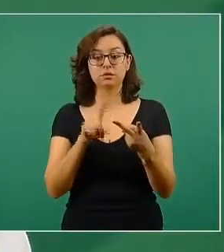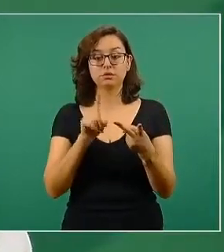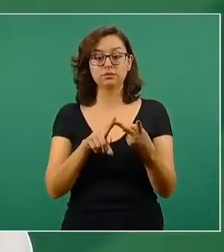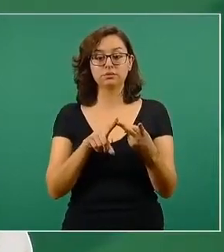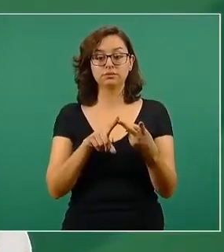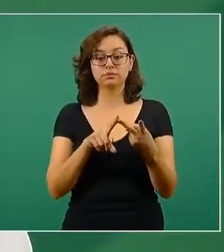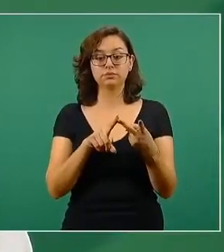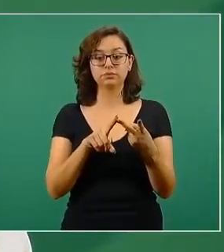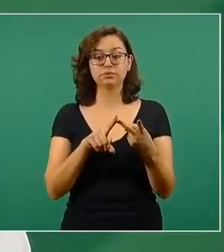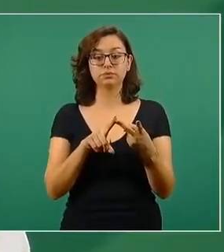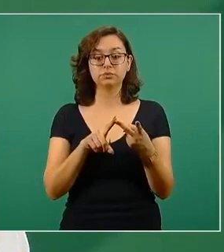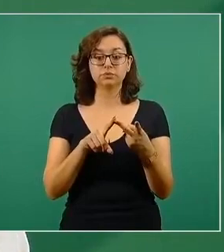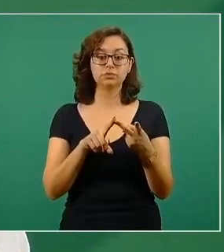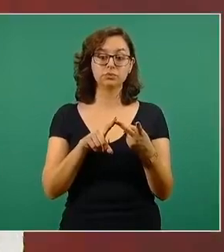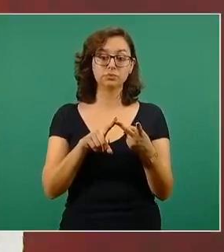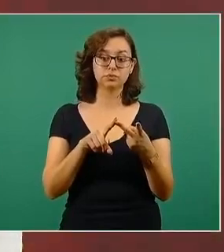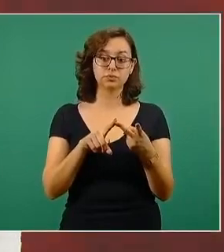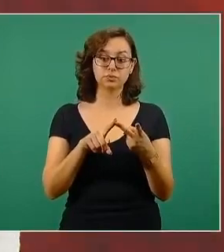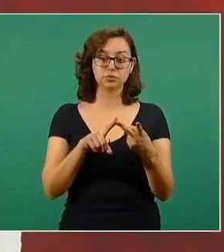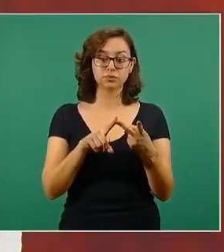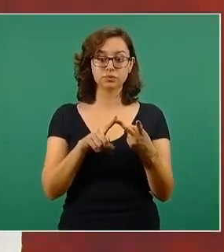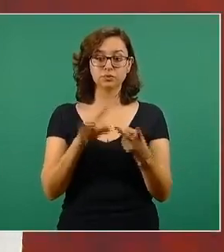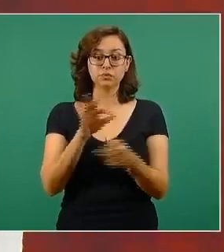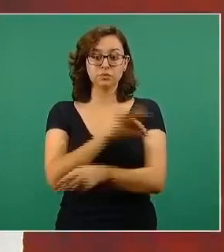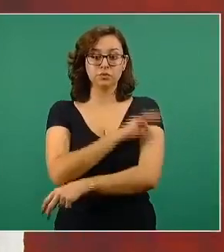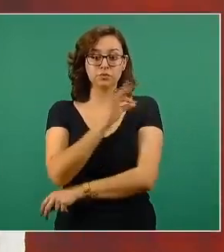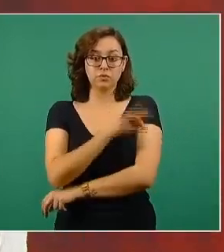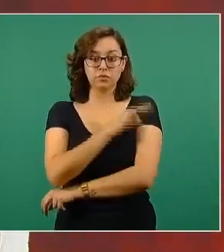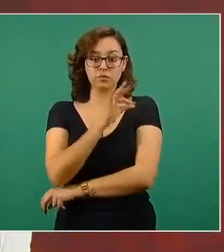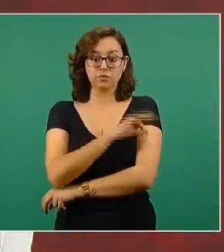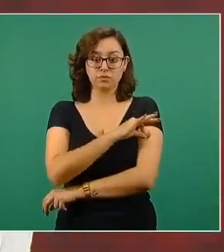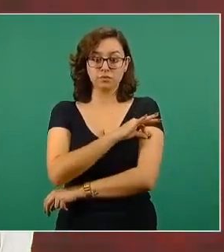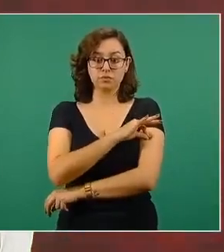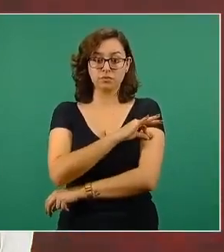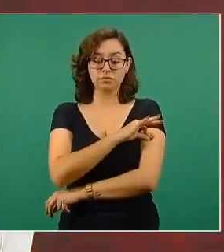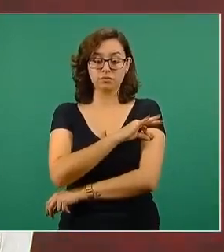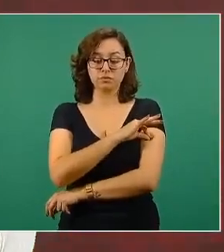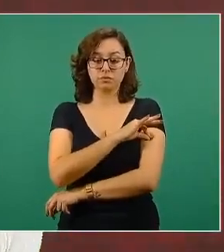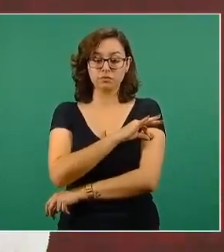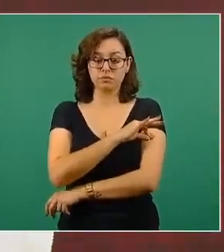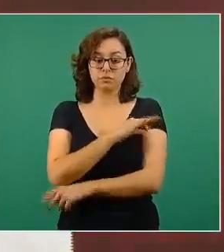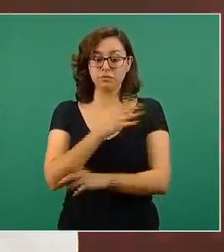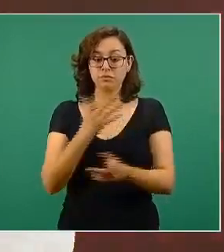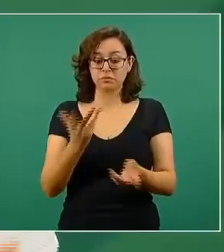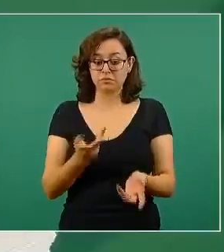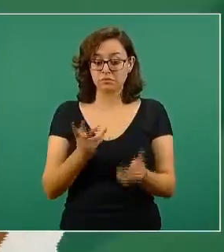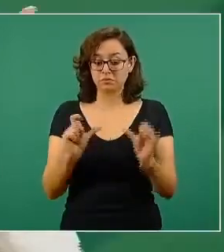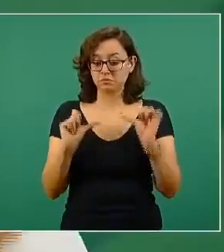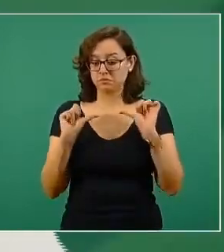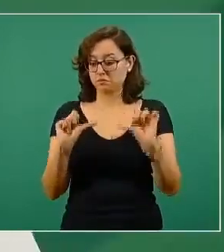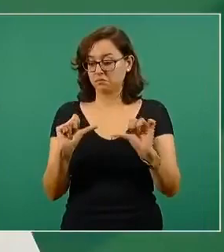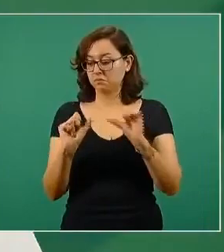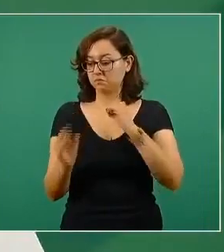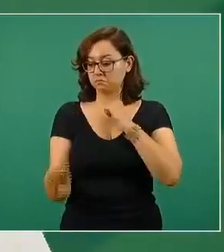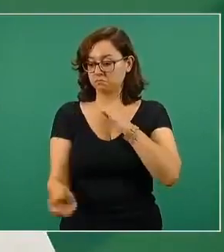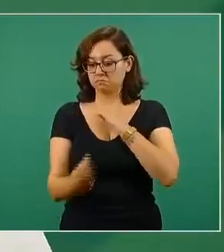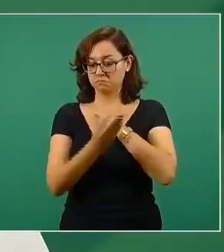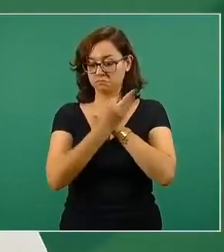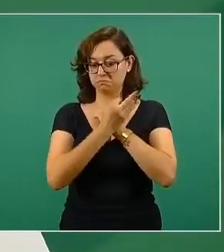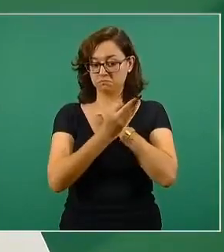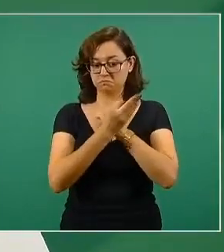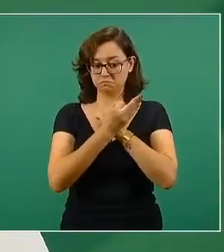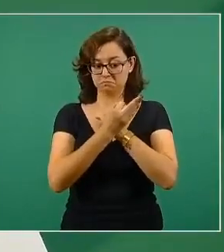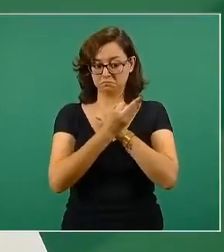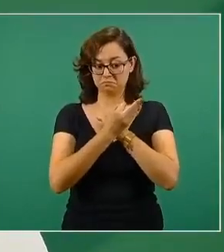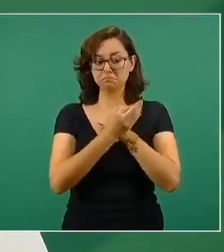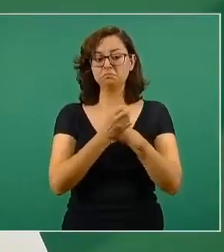suficiente de la capacidad de las vacunas para impedir que las personas se infecten, aunque